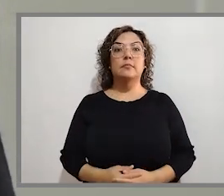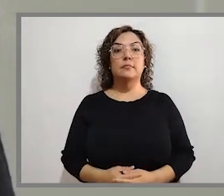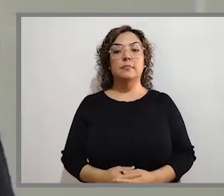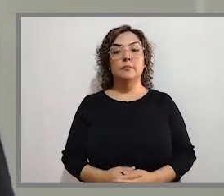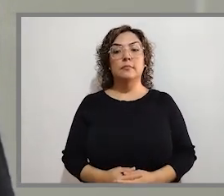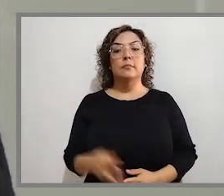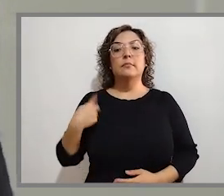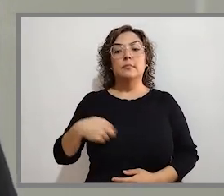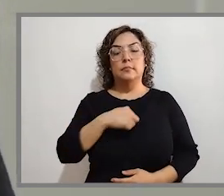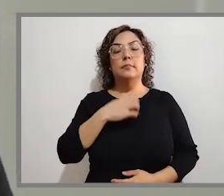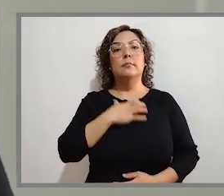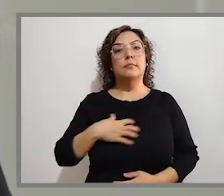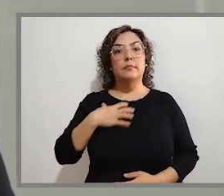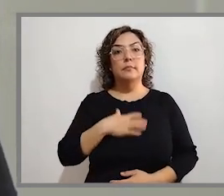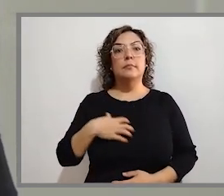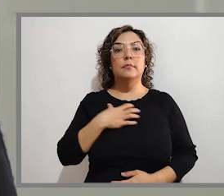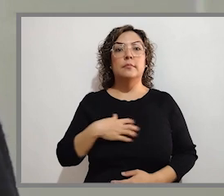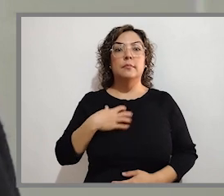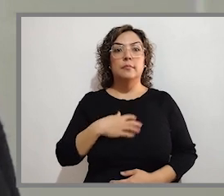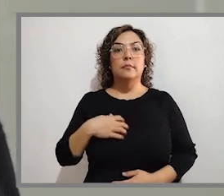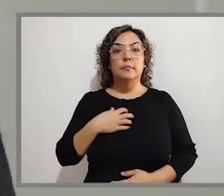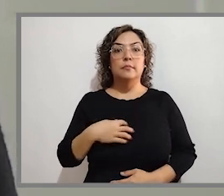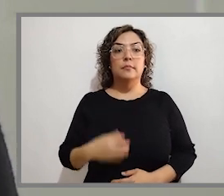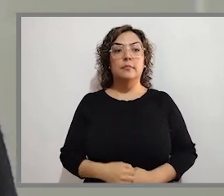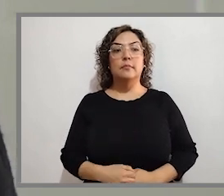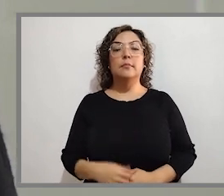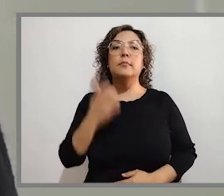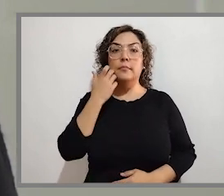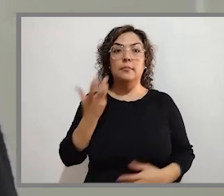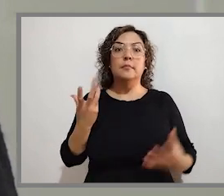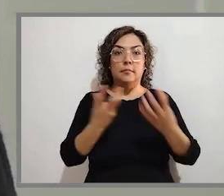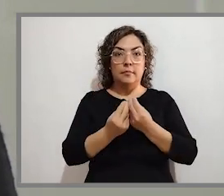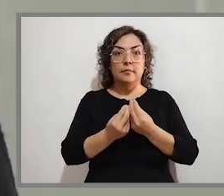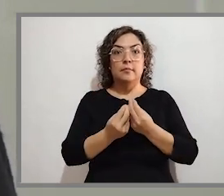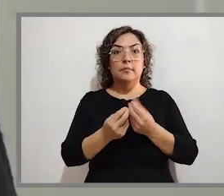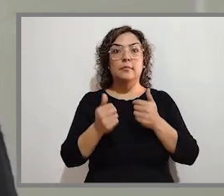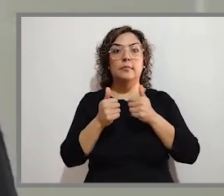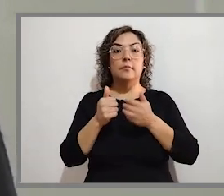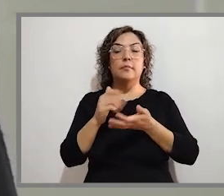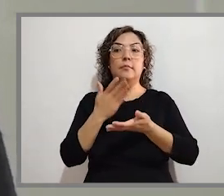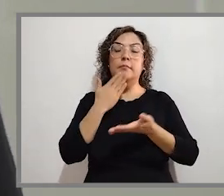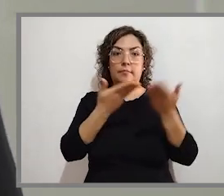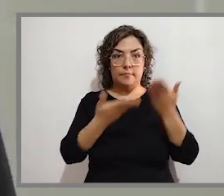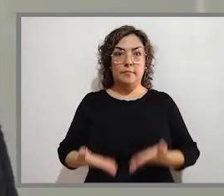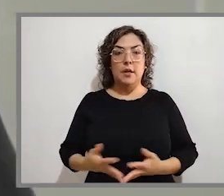de que todas estén aquí, obviamente de que todas nos acompañen y bienvenidas.